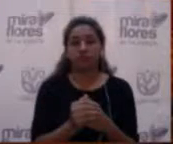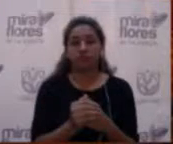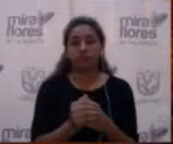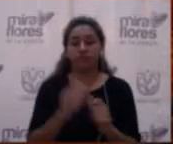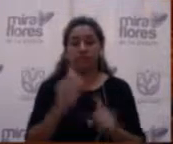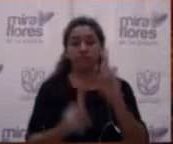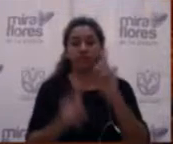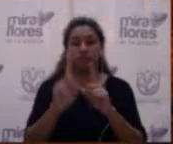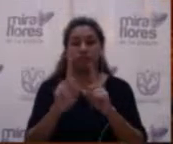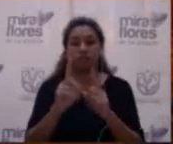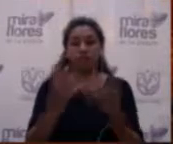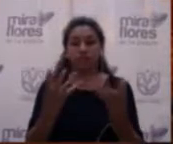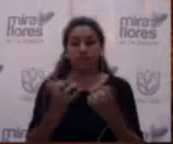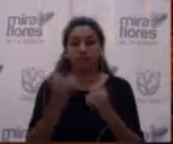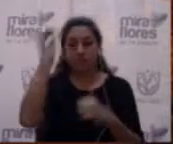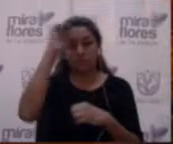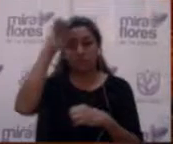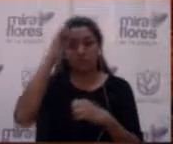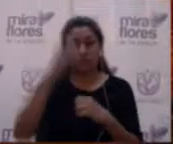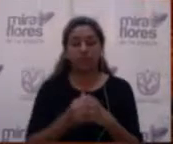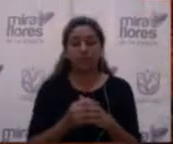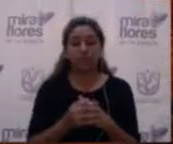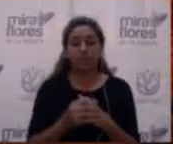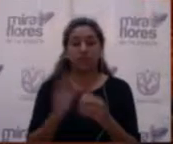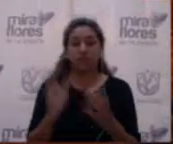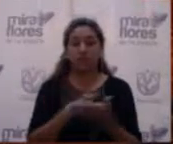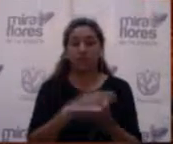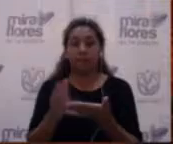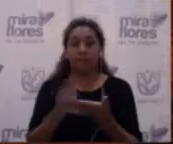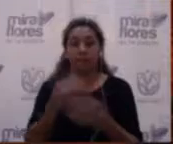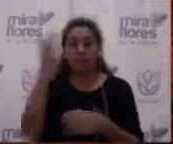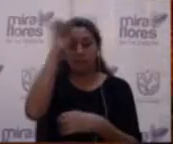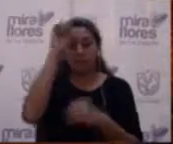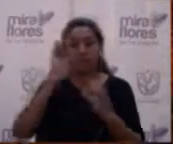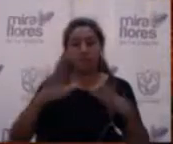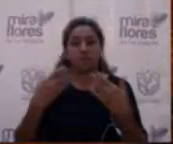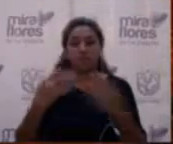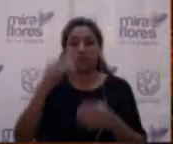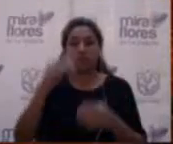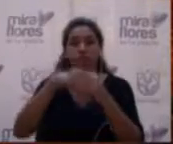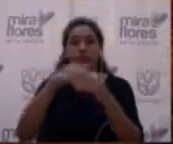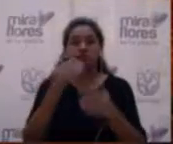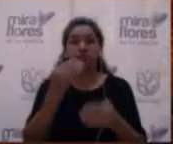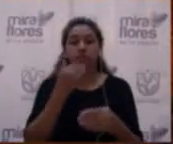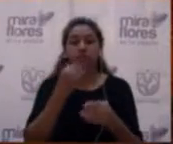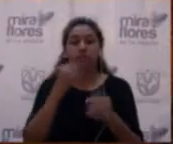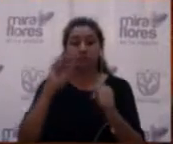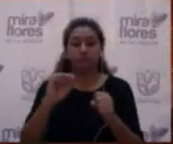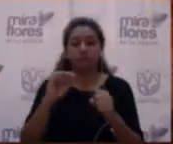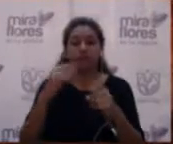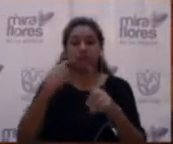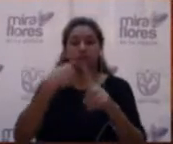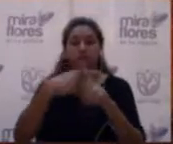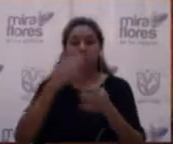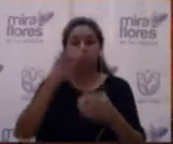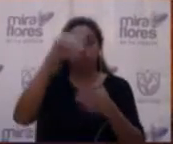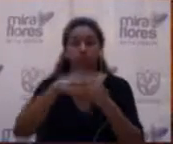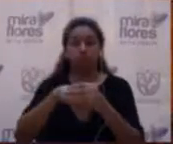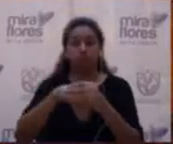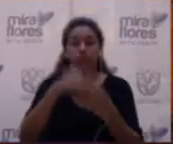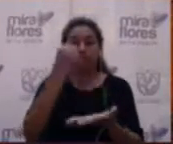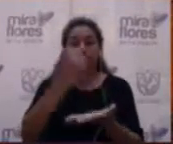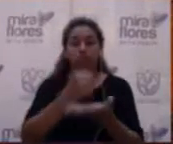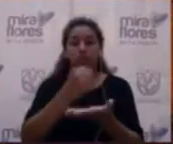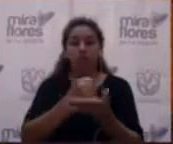¿Alguna observación? Si no hay observaciones, procederemos al voto. Aquellos miembros del Consejo que estén a favor de aprobar el